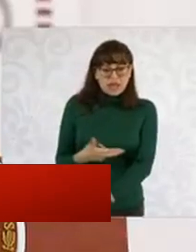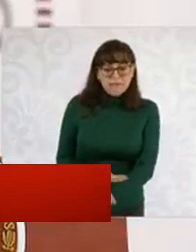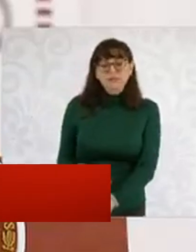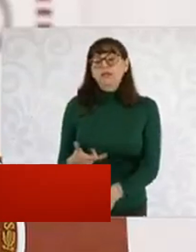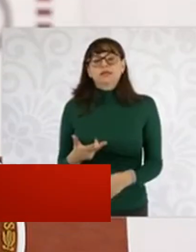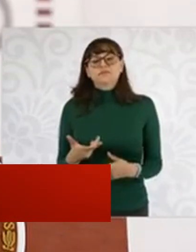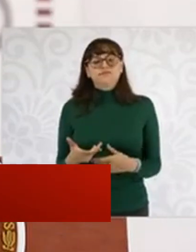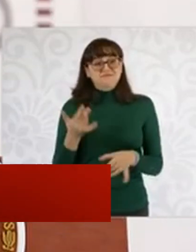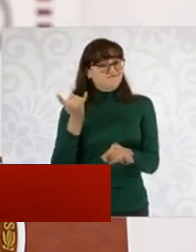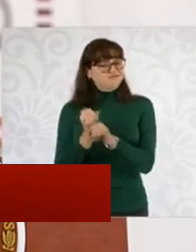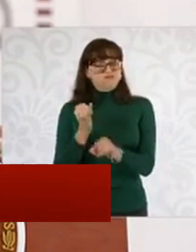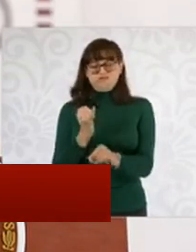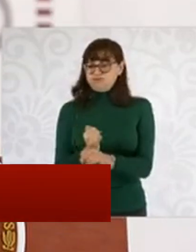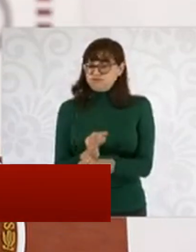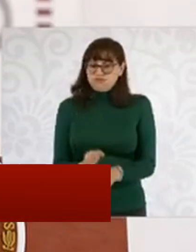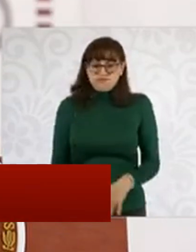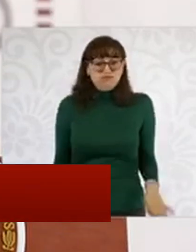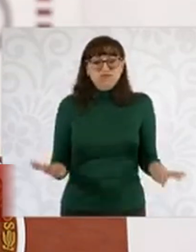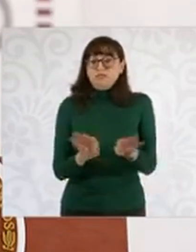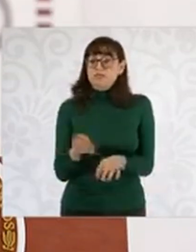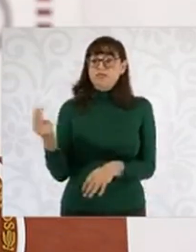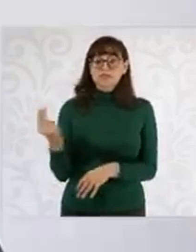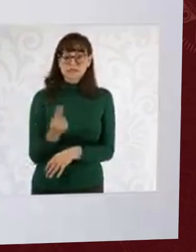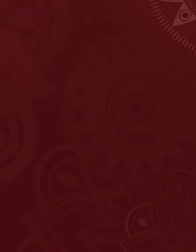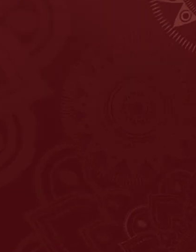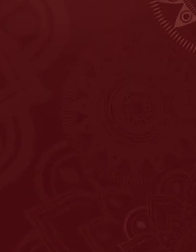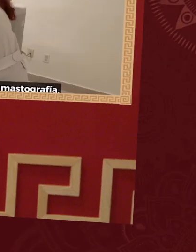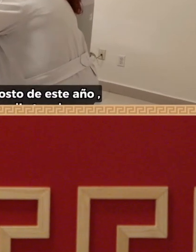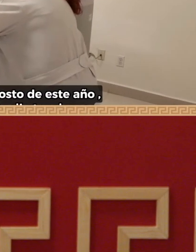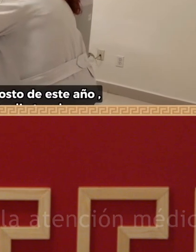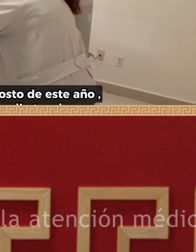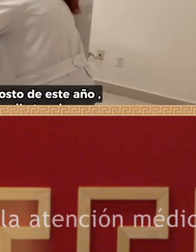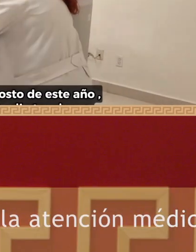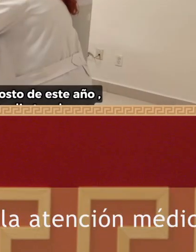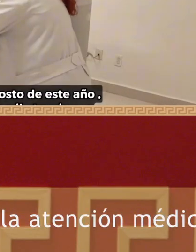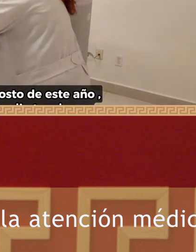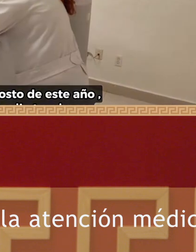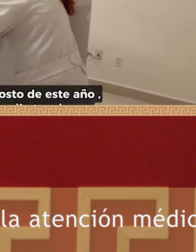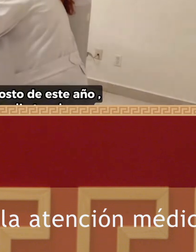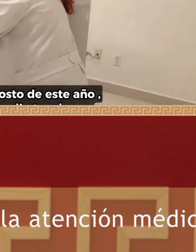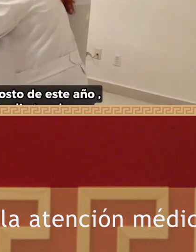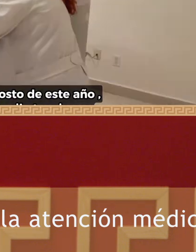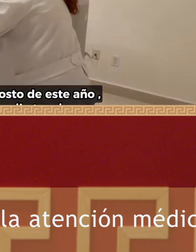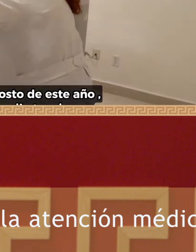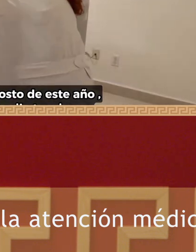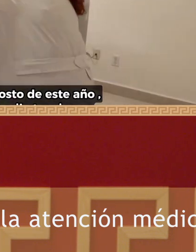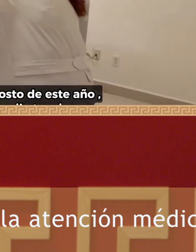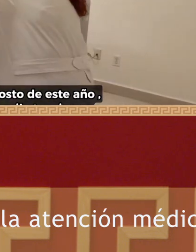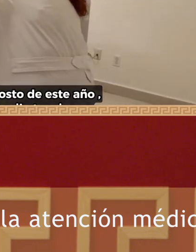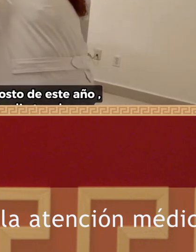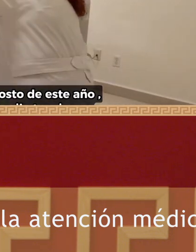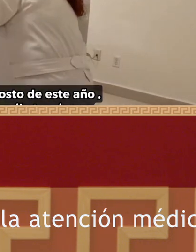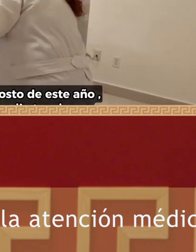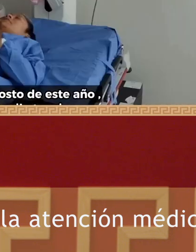de gobierno. Para eso se está creando la agencia digital. Por su parte, el secretario de Salud, David